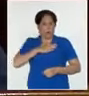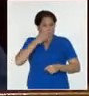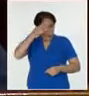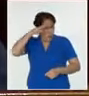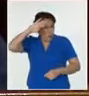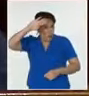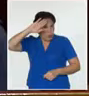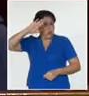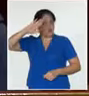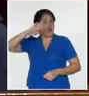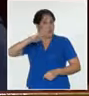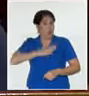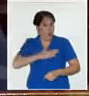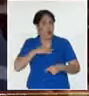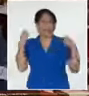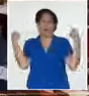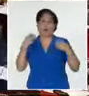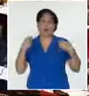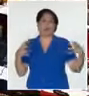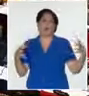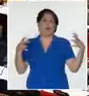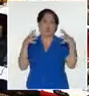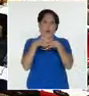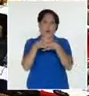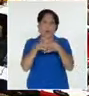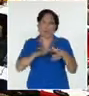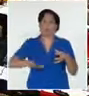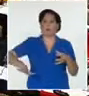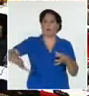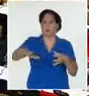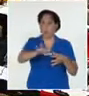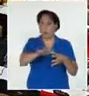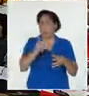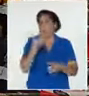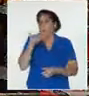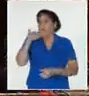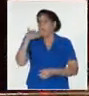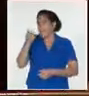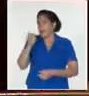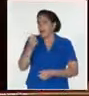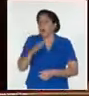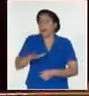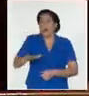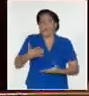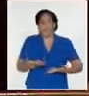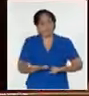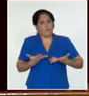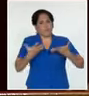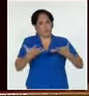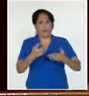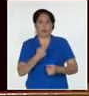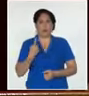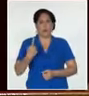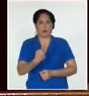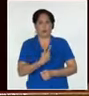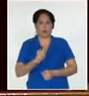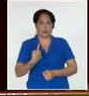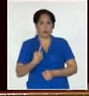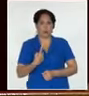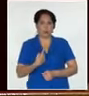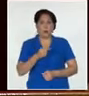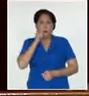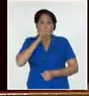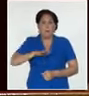nos llevará a actuar como la unidad que somos, a sacar lo mejor y lo más generoso de nosotros mismos. Si el